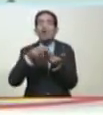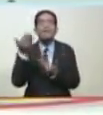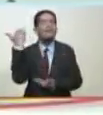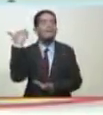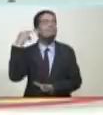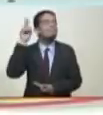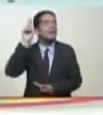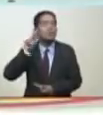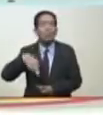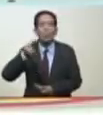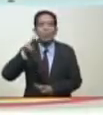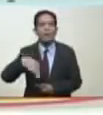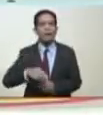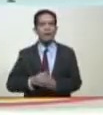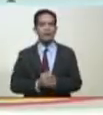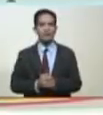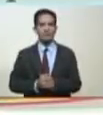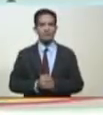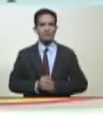conocido.